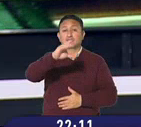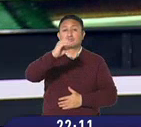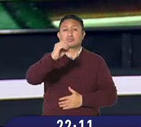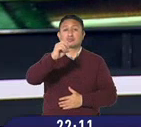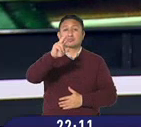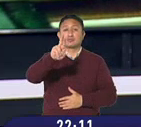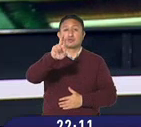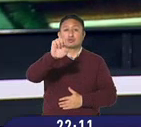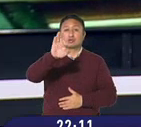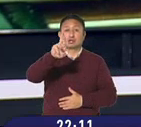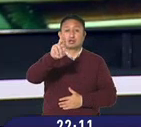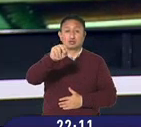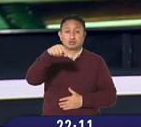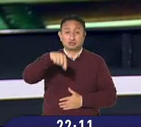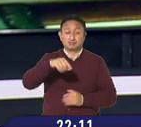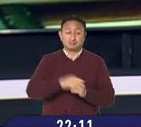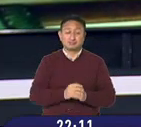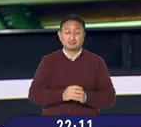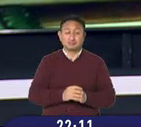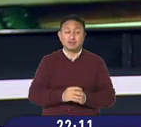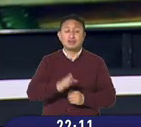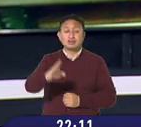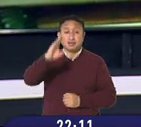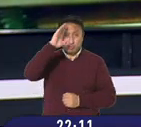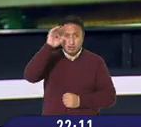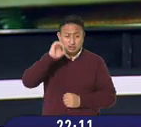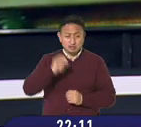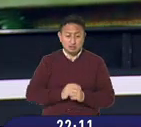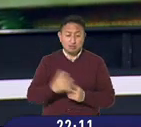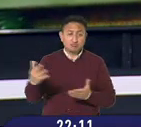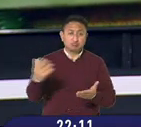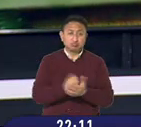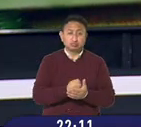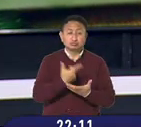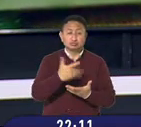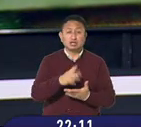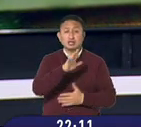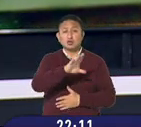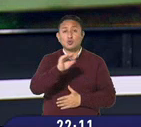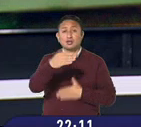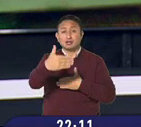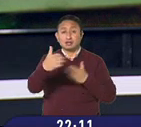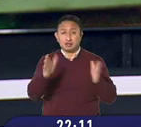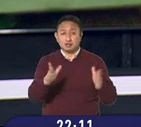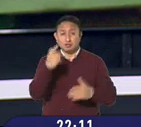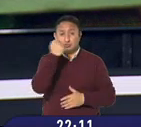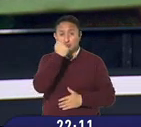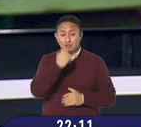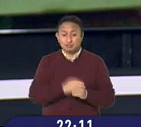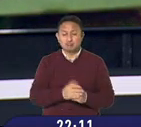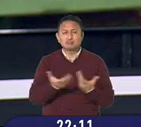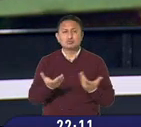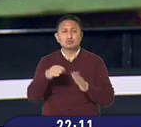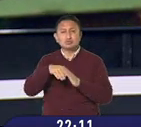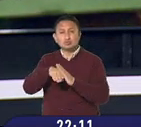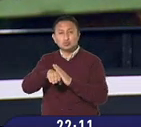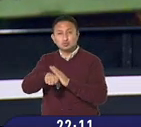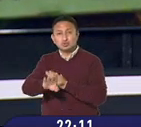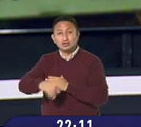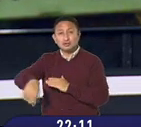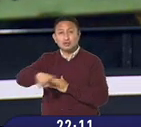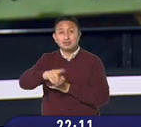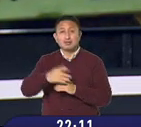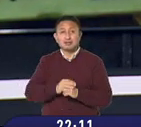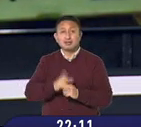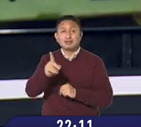agentes del grupo GEMA decomisaron 50 kilos de clorhidrato de cocaína. La droga estaba encaletada en la parte baja de